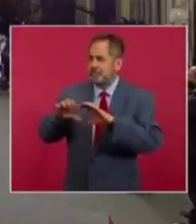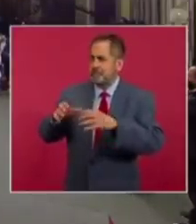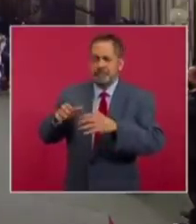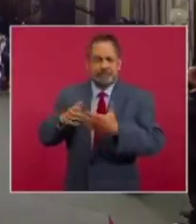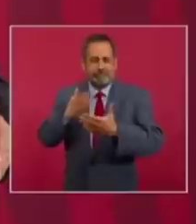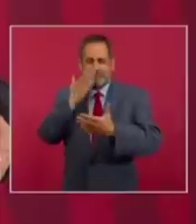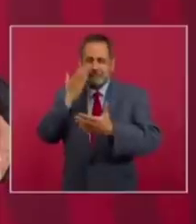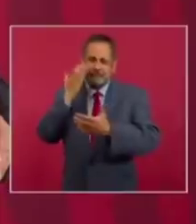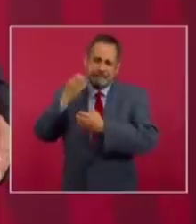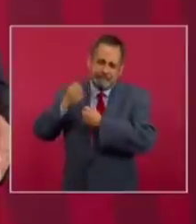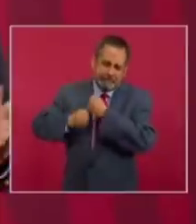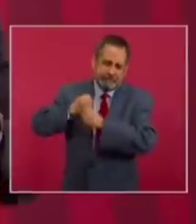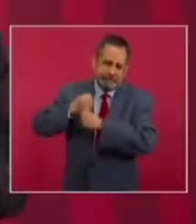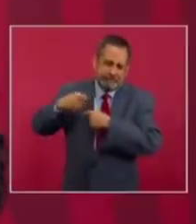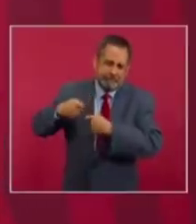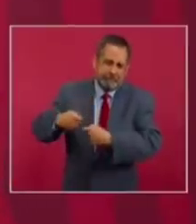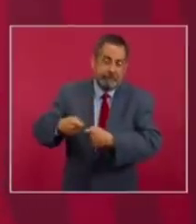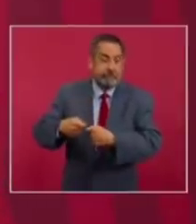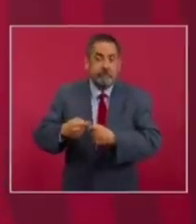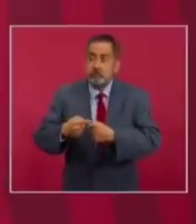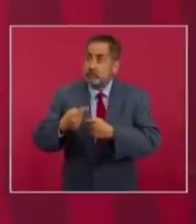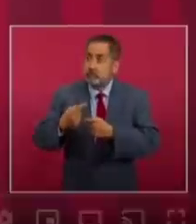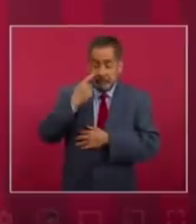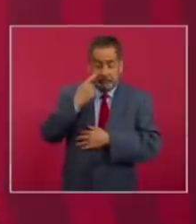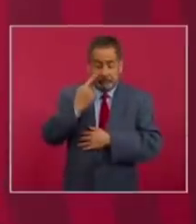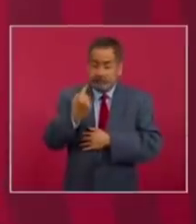de nuestras culturas dimana